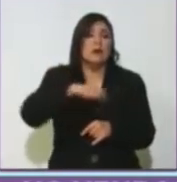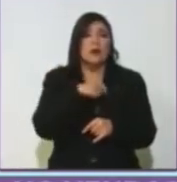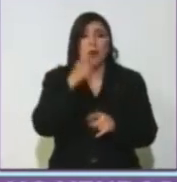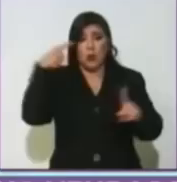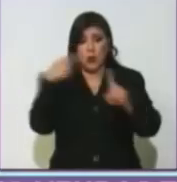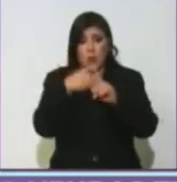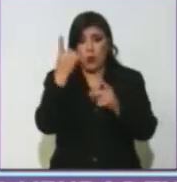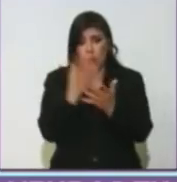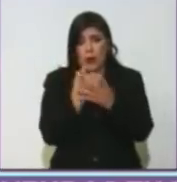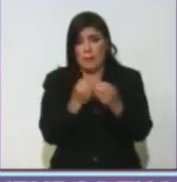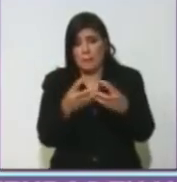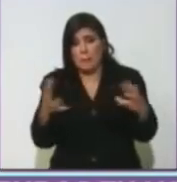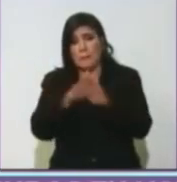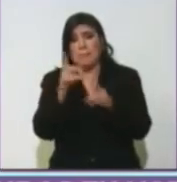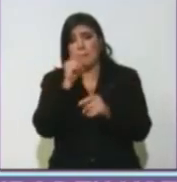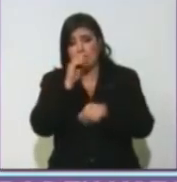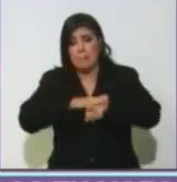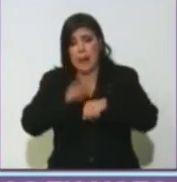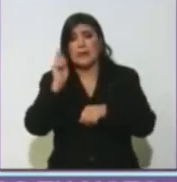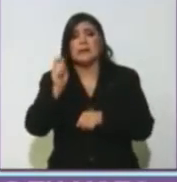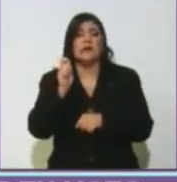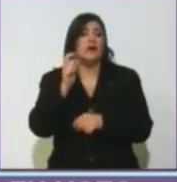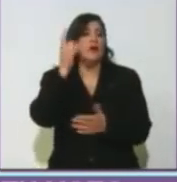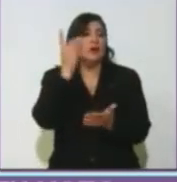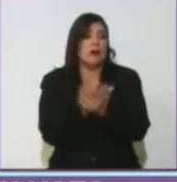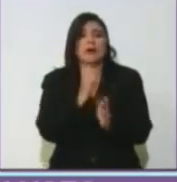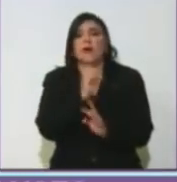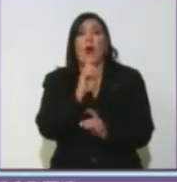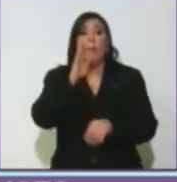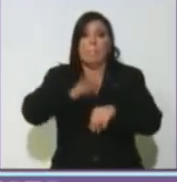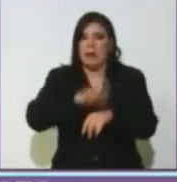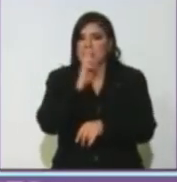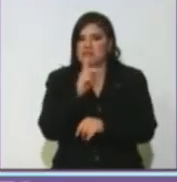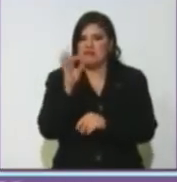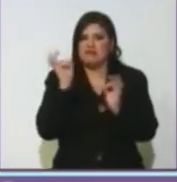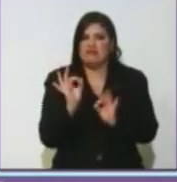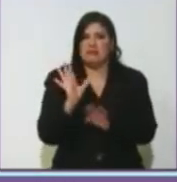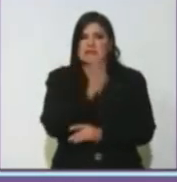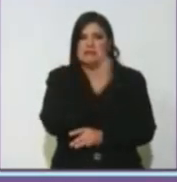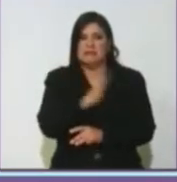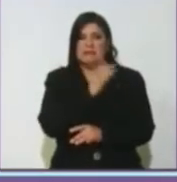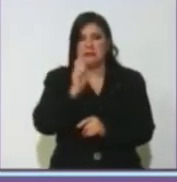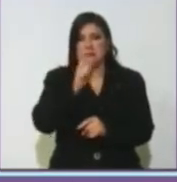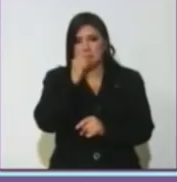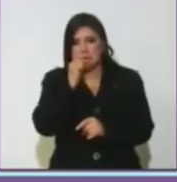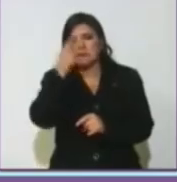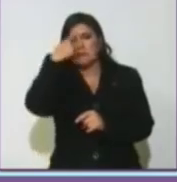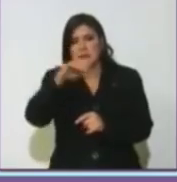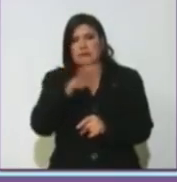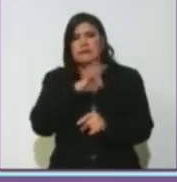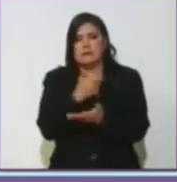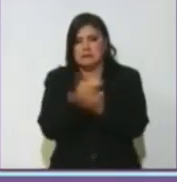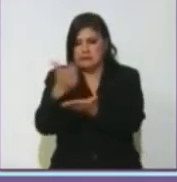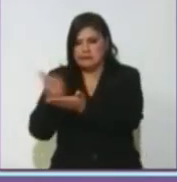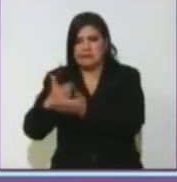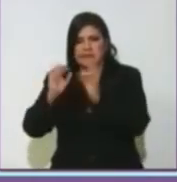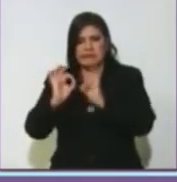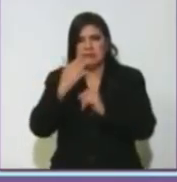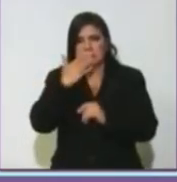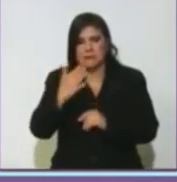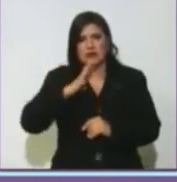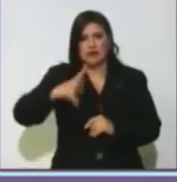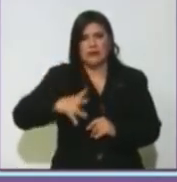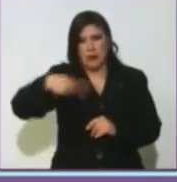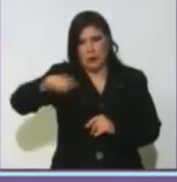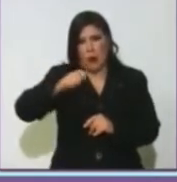la policía más grande del país vamos por la mejor policía vamos a dignificar a nuestros policías vamos a pagarles mejor y es la forma en la que vamos